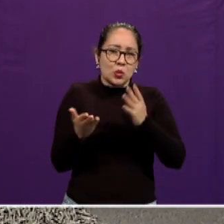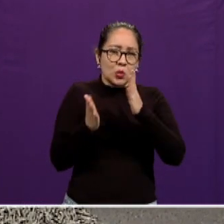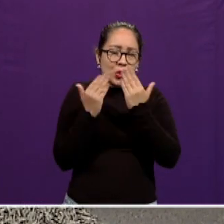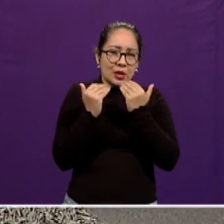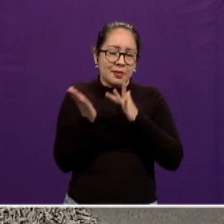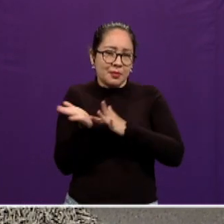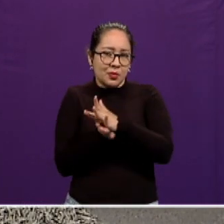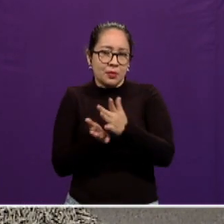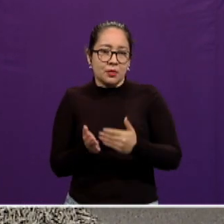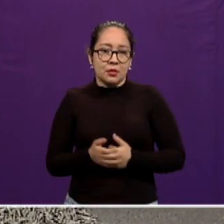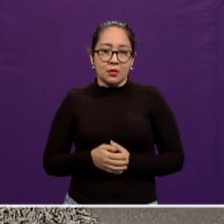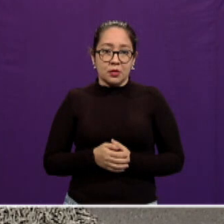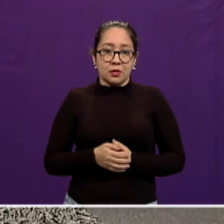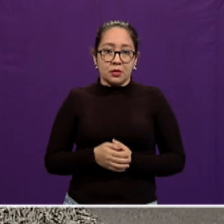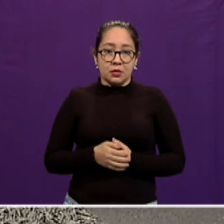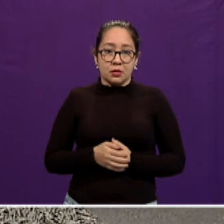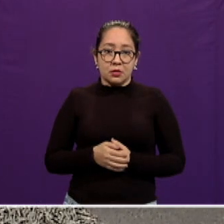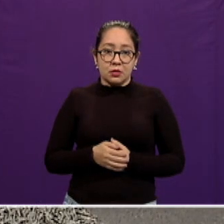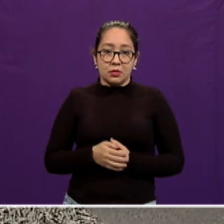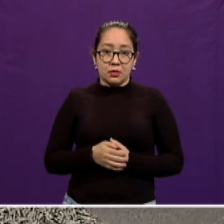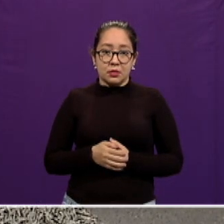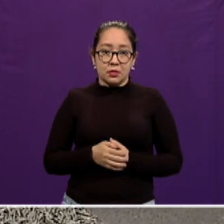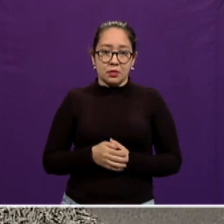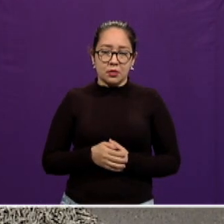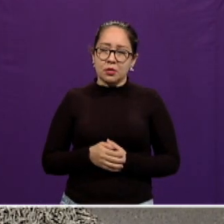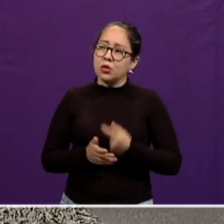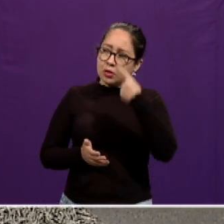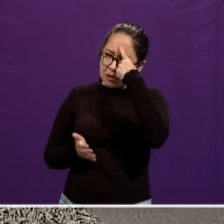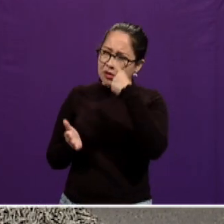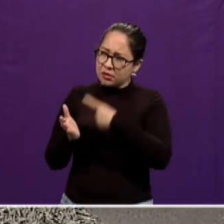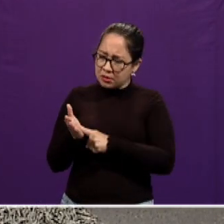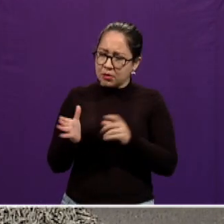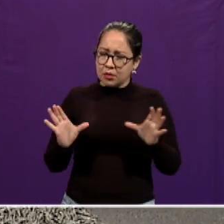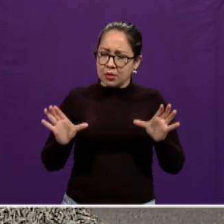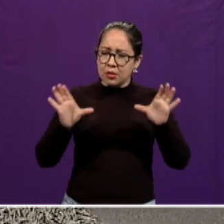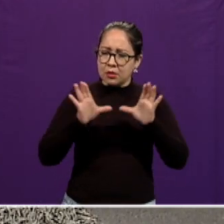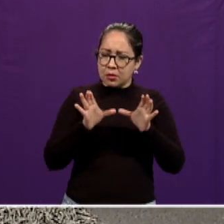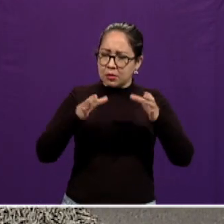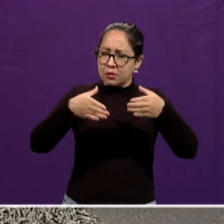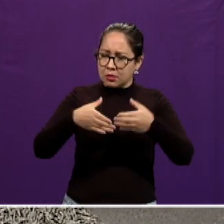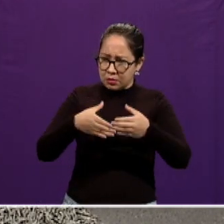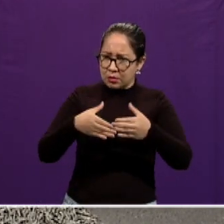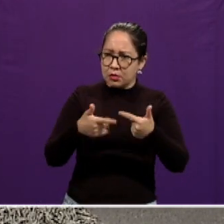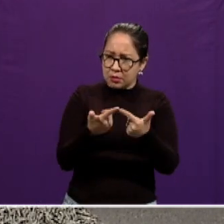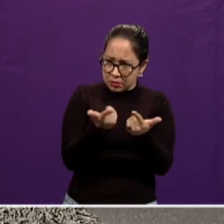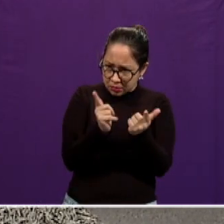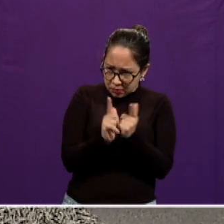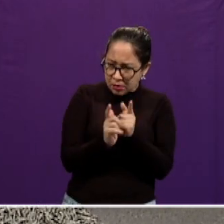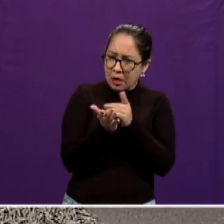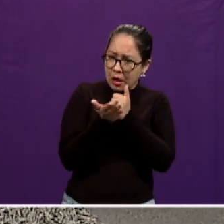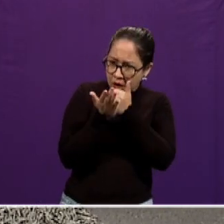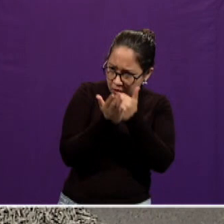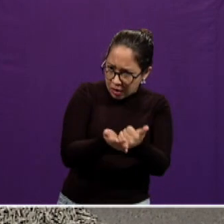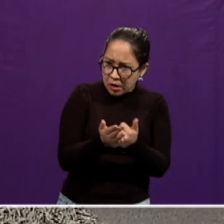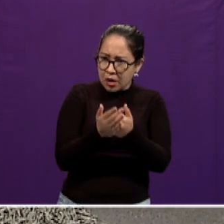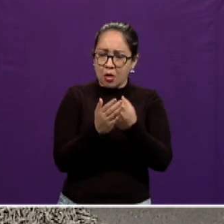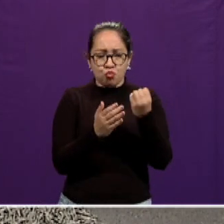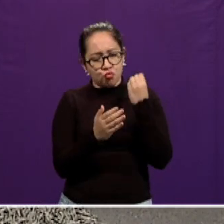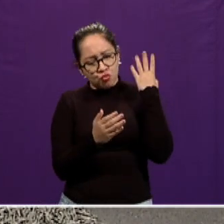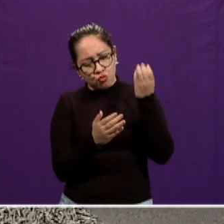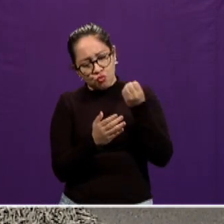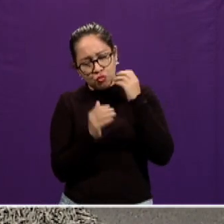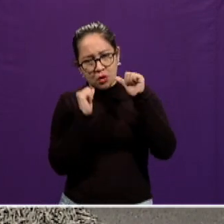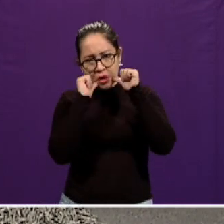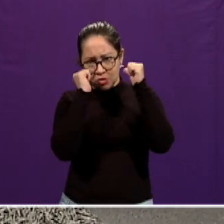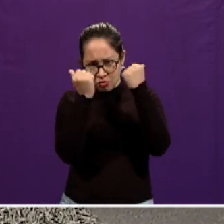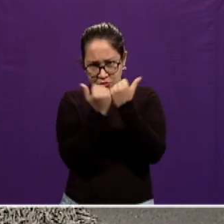apoyo. Bueno, yo creo que también en las comunidades hay grupos de ayuda, asociaciones civiles que dan charlas. Yo he conocido colegas que dan